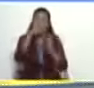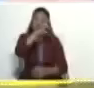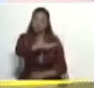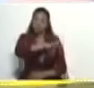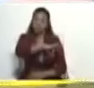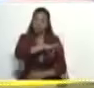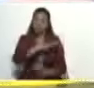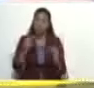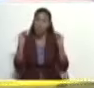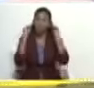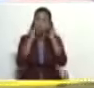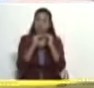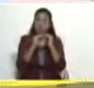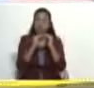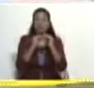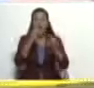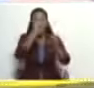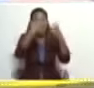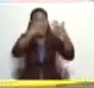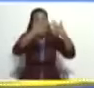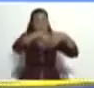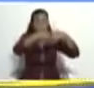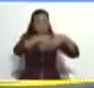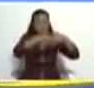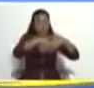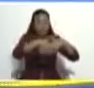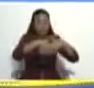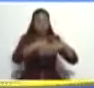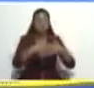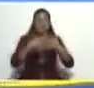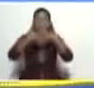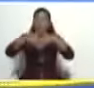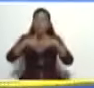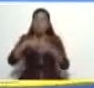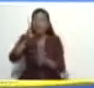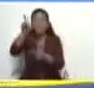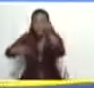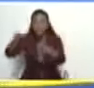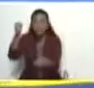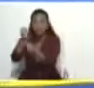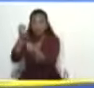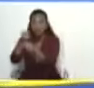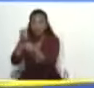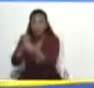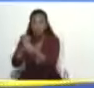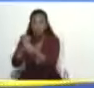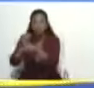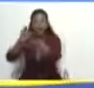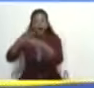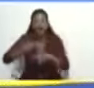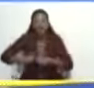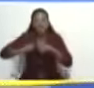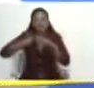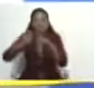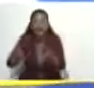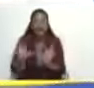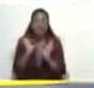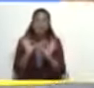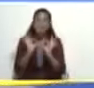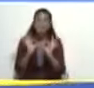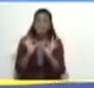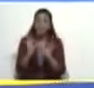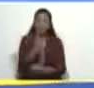que los empresarios del país, los empleadores del país, hagan un aporte